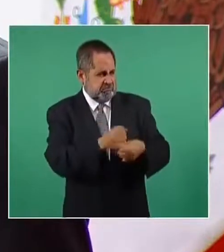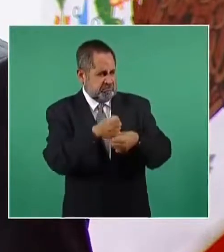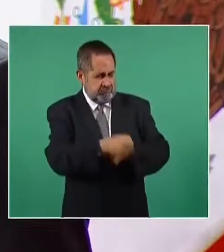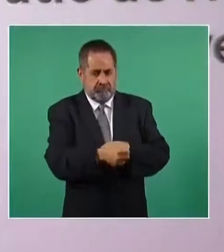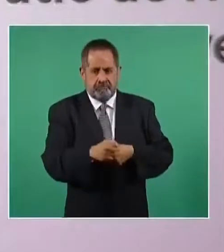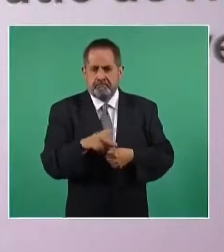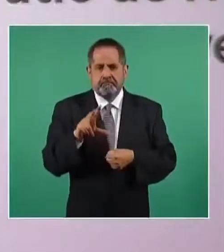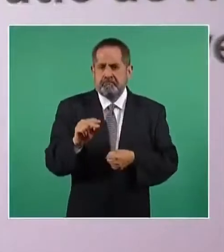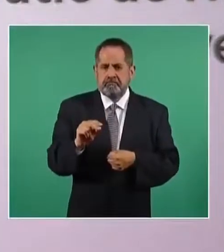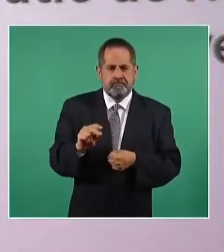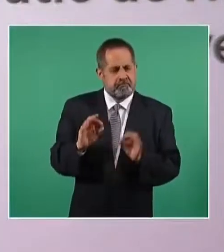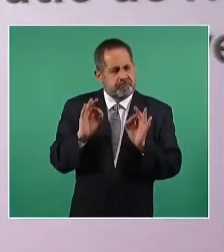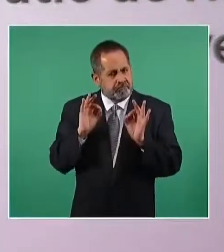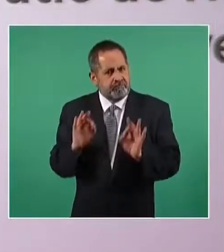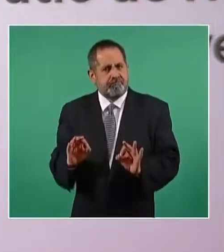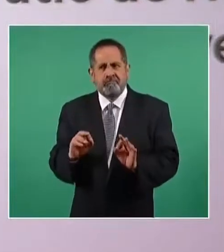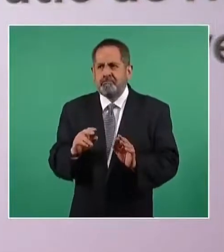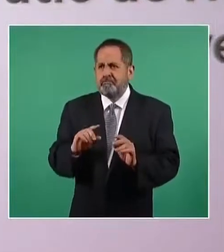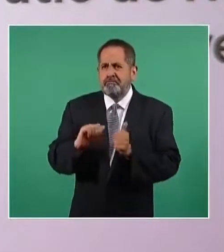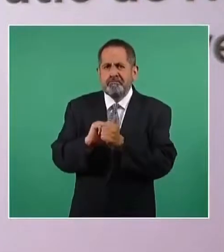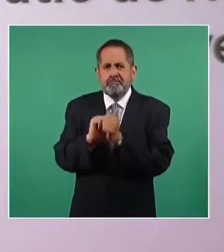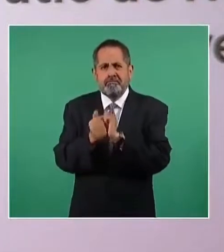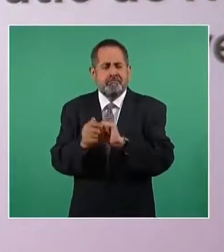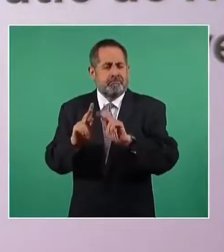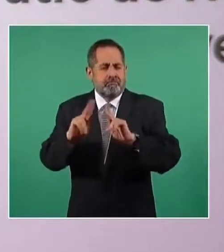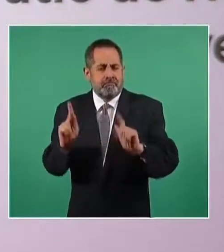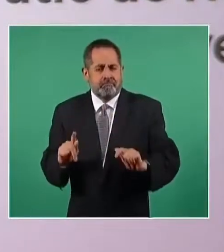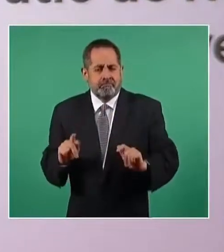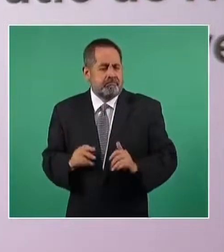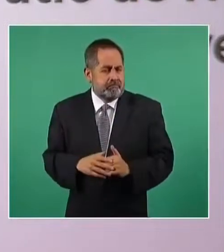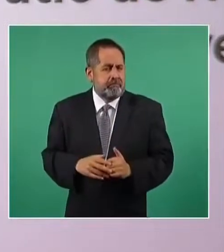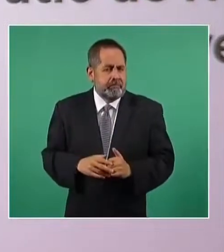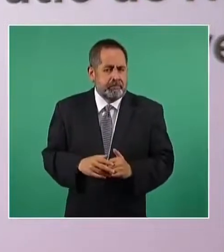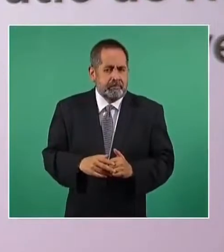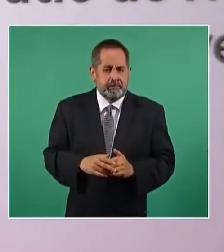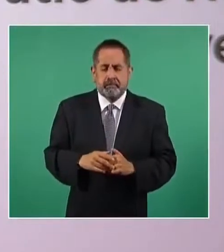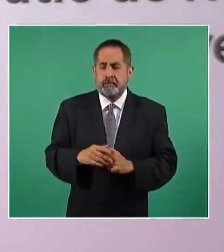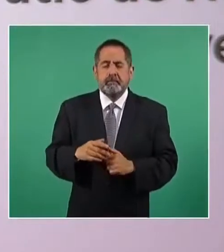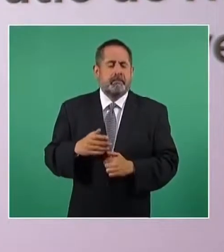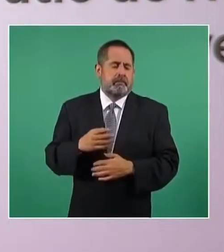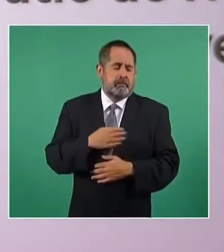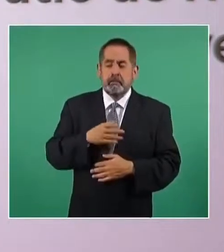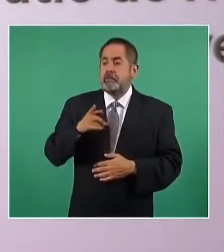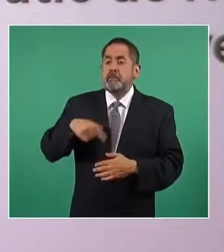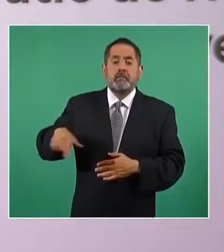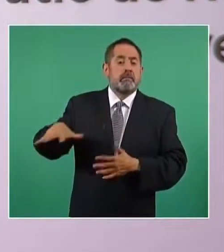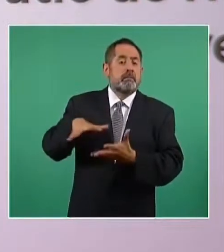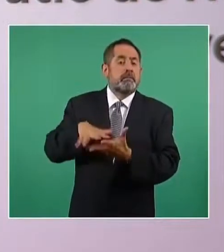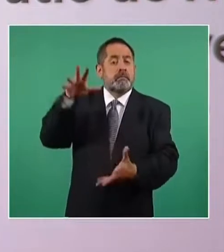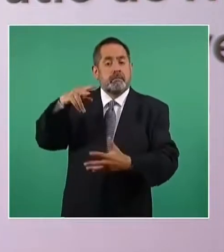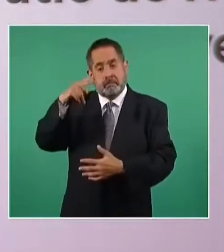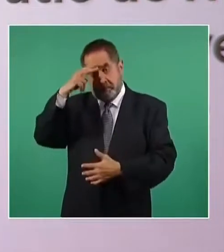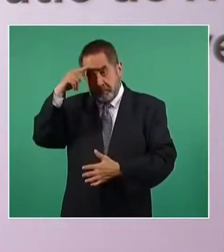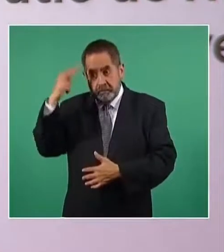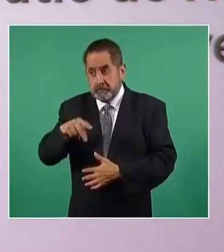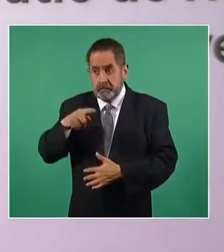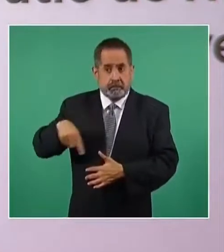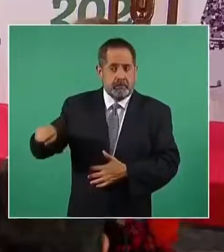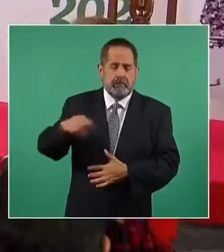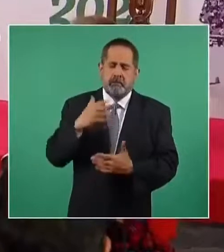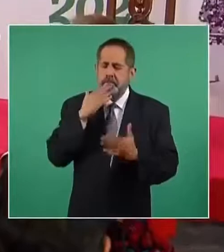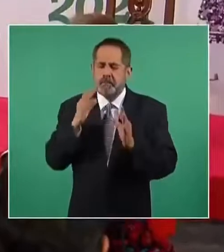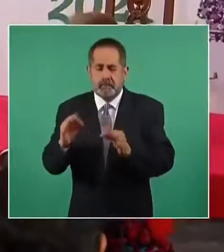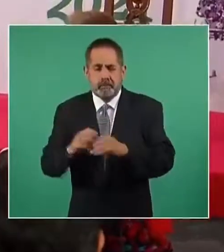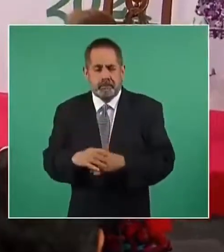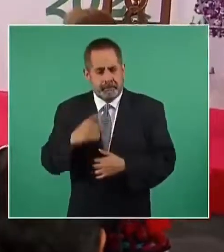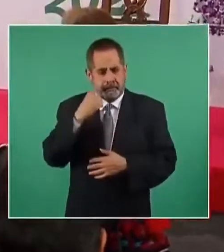le rechaza, o se renueva, se revigoriza, y se revigorizará, en caso de que así sea, el